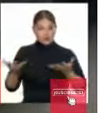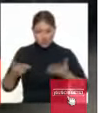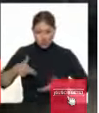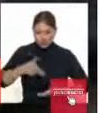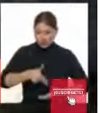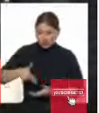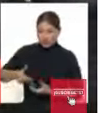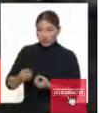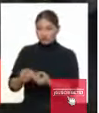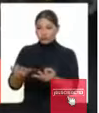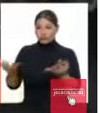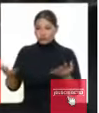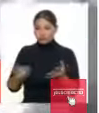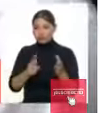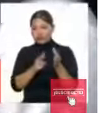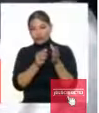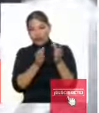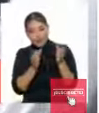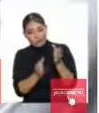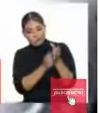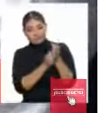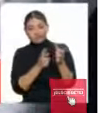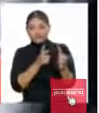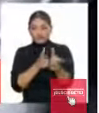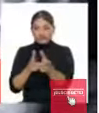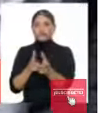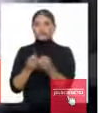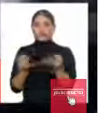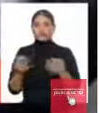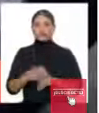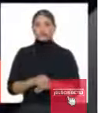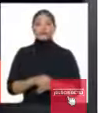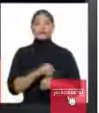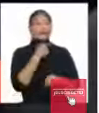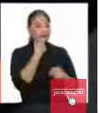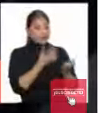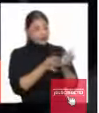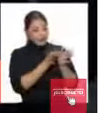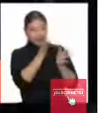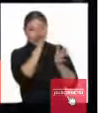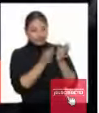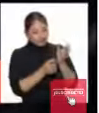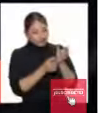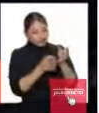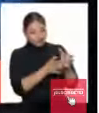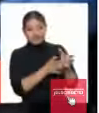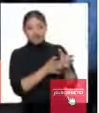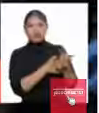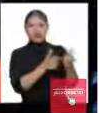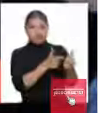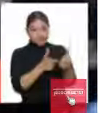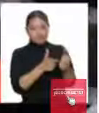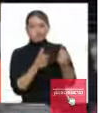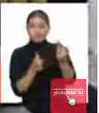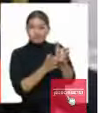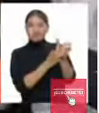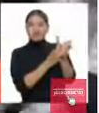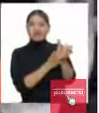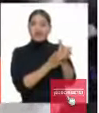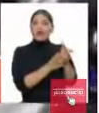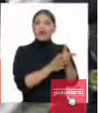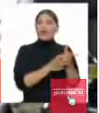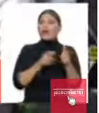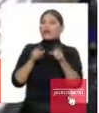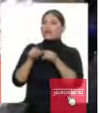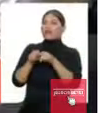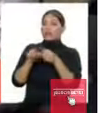fuego y municiones. Tenemos municiones para pistolas, gran cantidad de municiones.